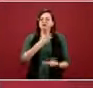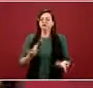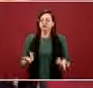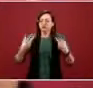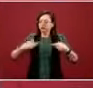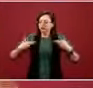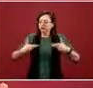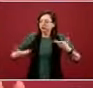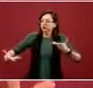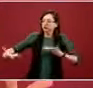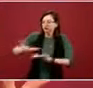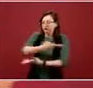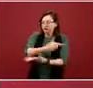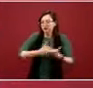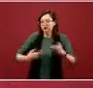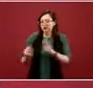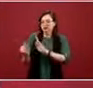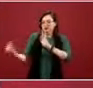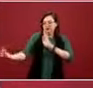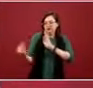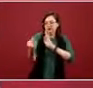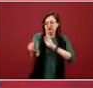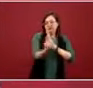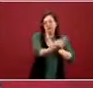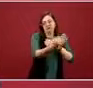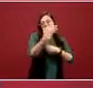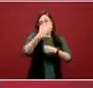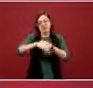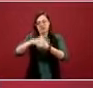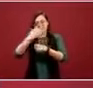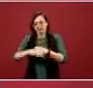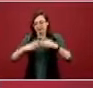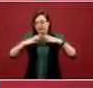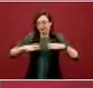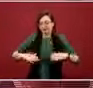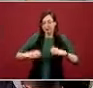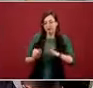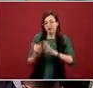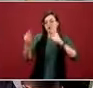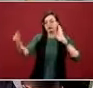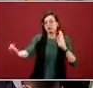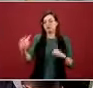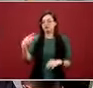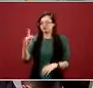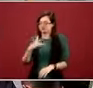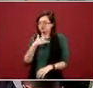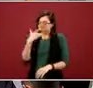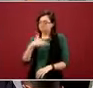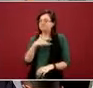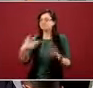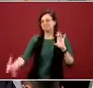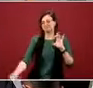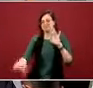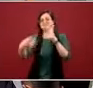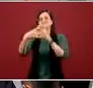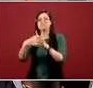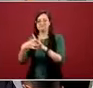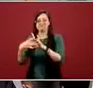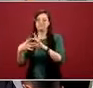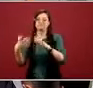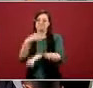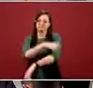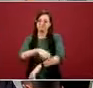demás a que nos distanciemos temporalmente y físicamente, pero no emocionalmente, para lograr